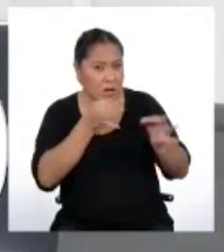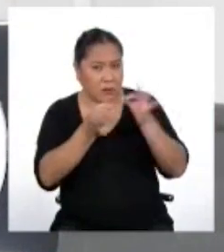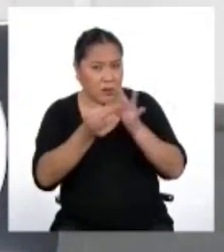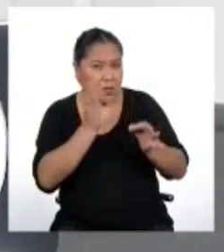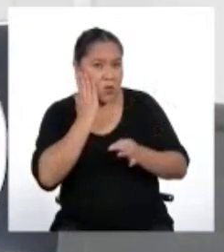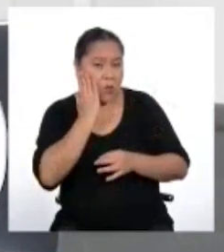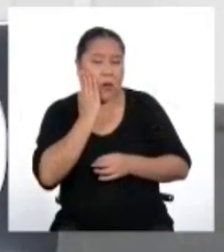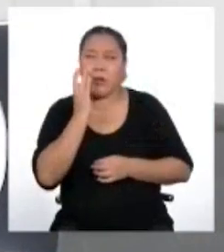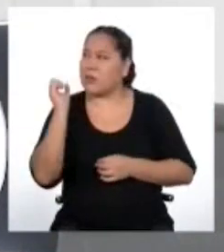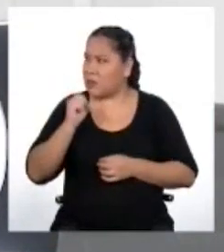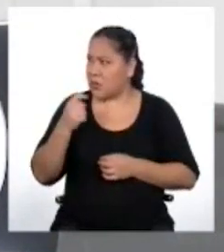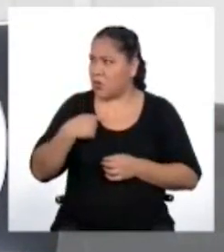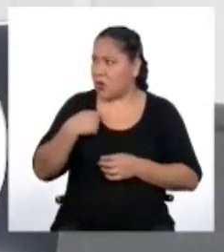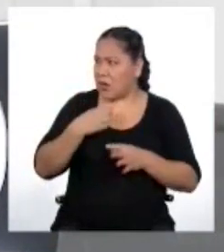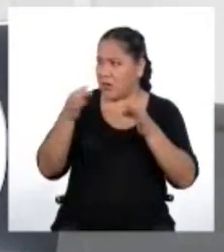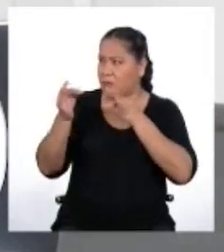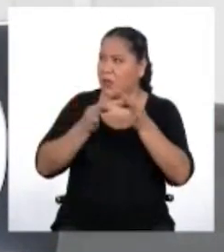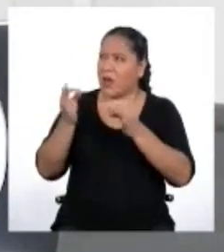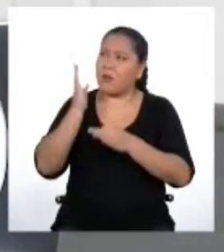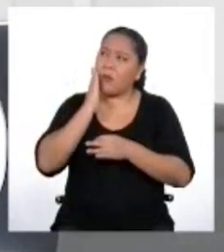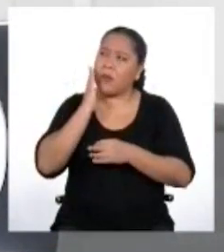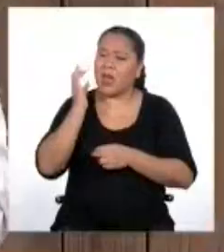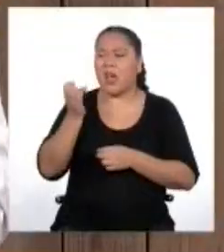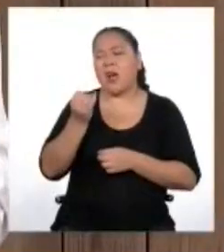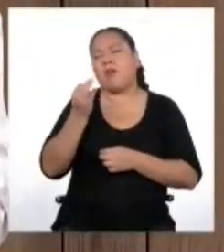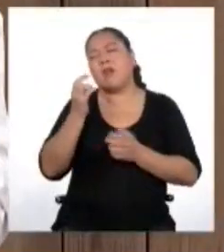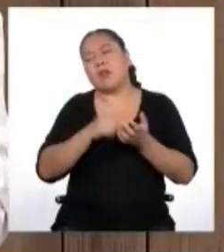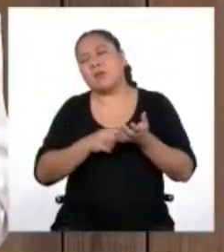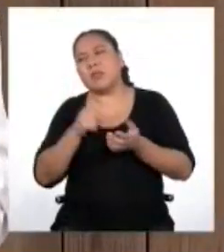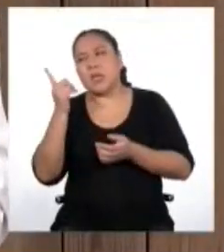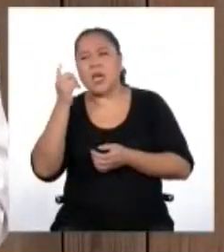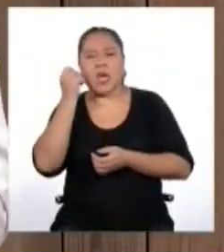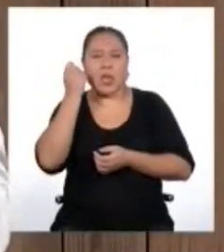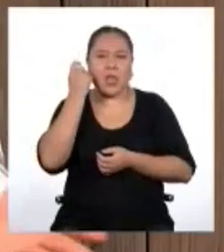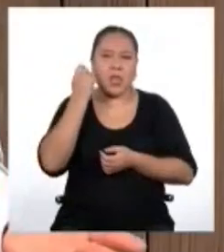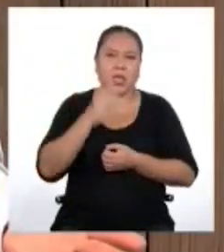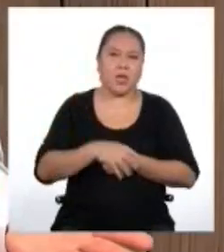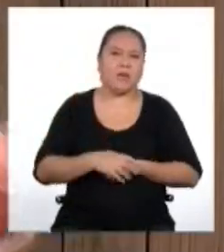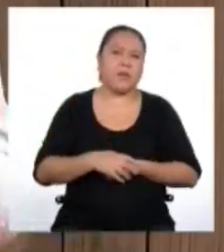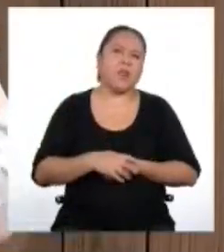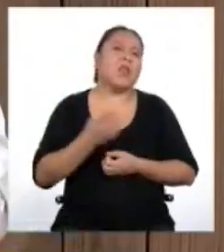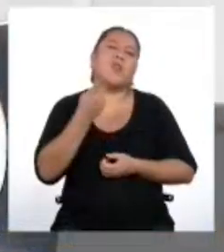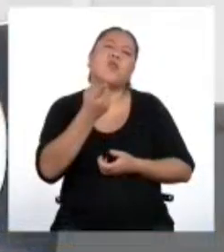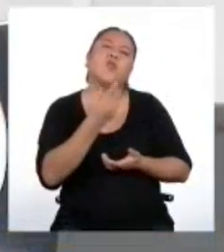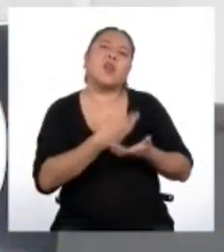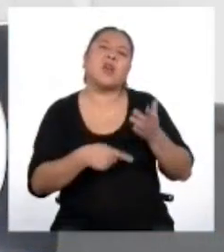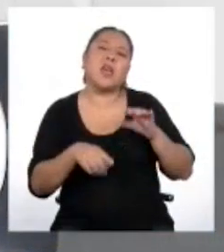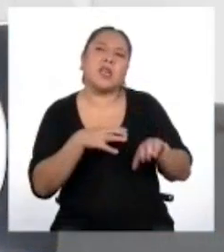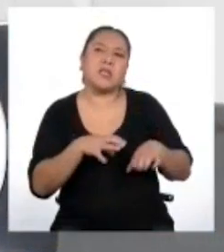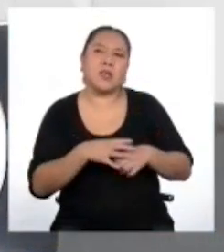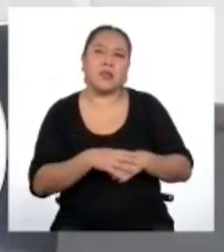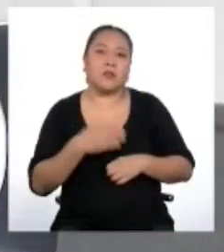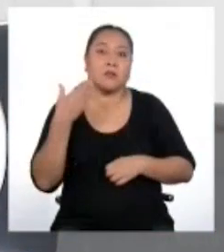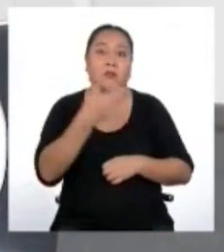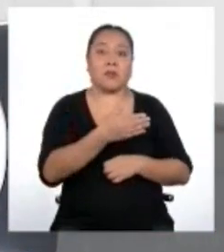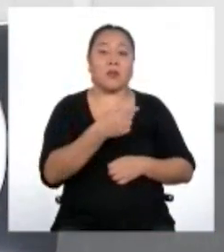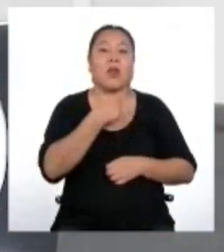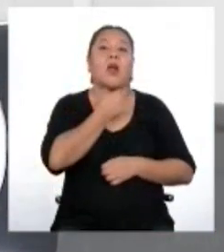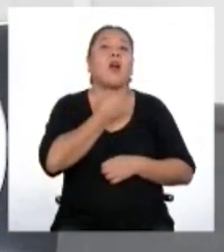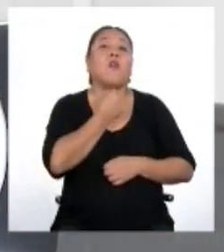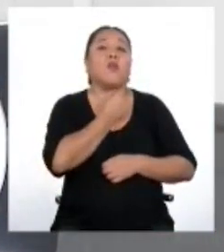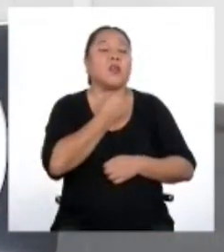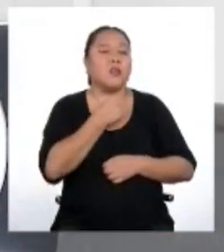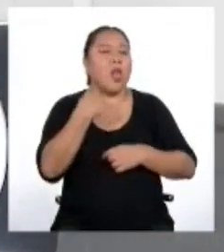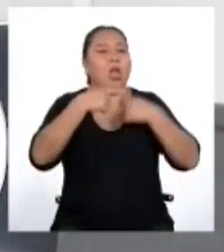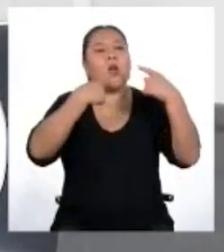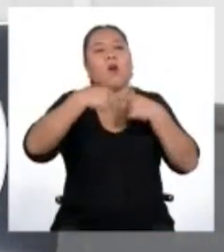yo le explicaba lo que sucedía y a veces entendía. Y en esos casos, ¿qué hacías? Iba donde mi abuelito y le contaba